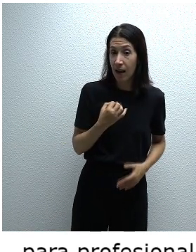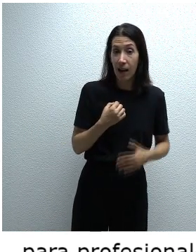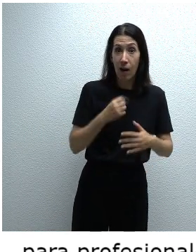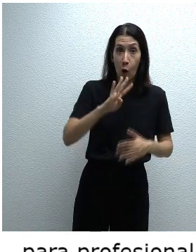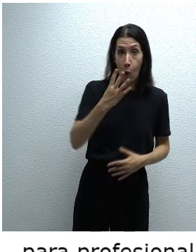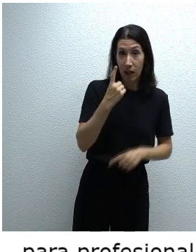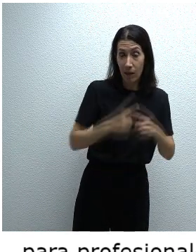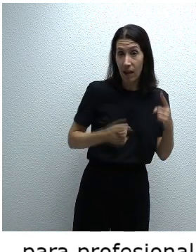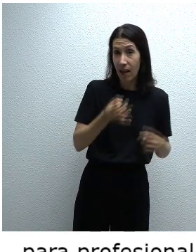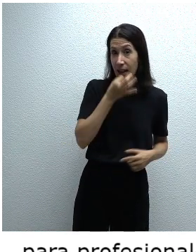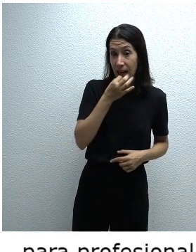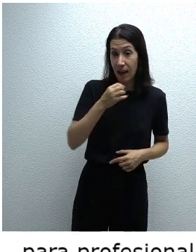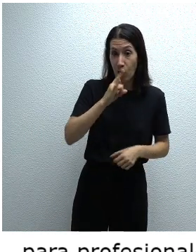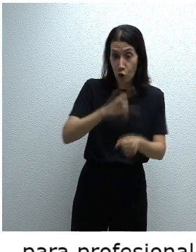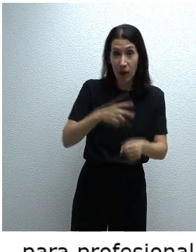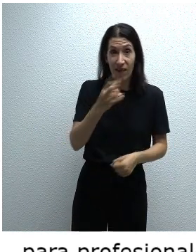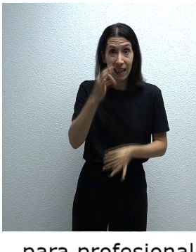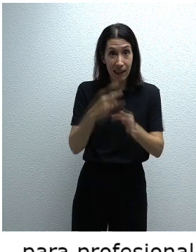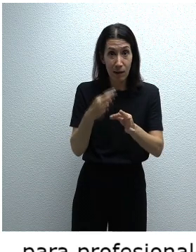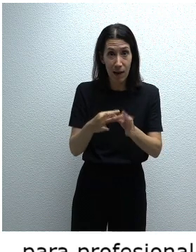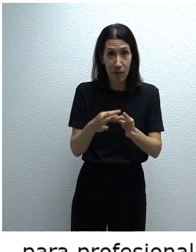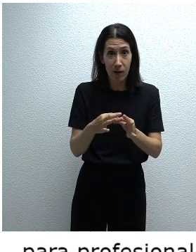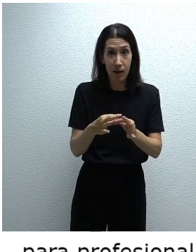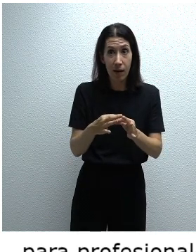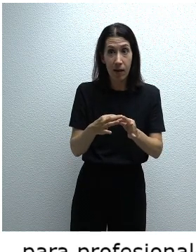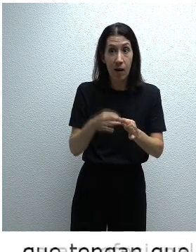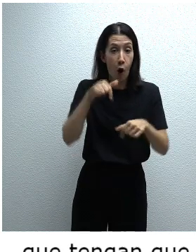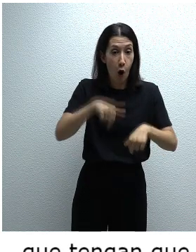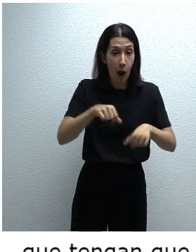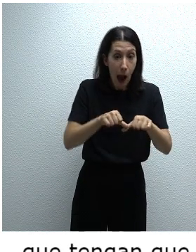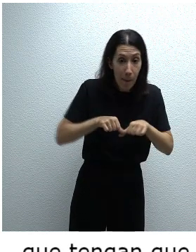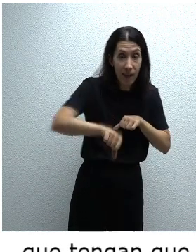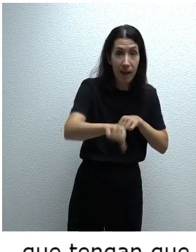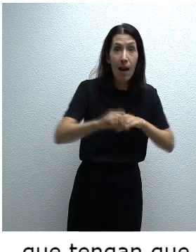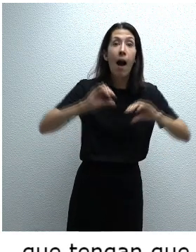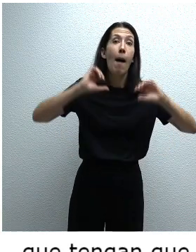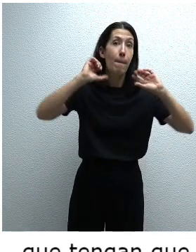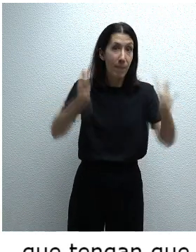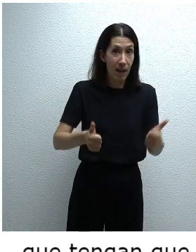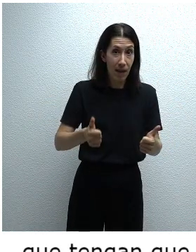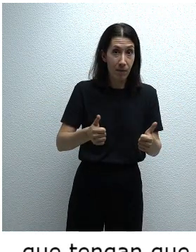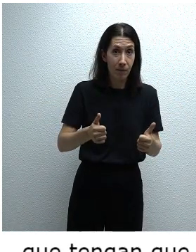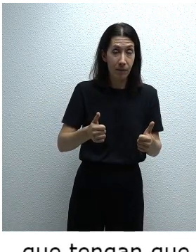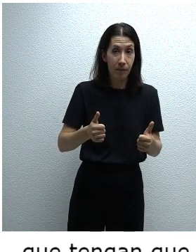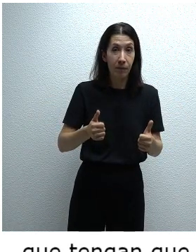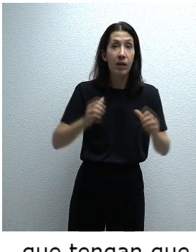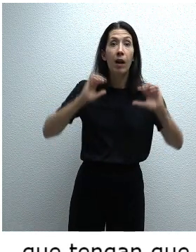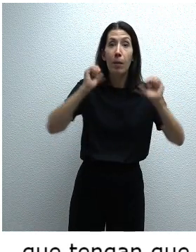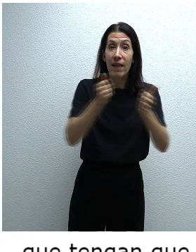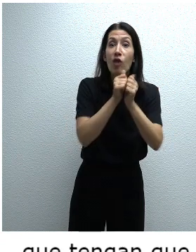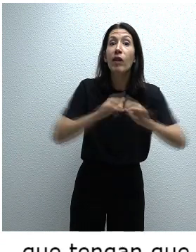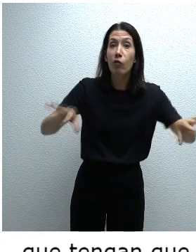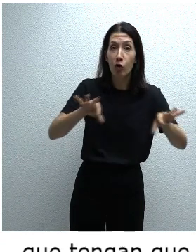16:30, 20 de septiembre, a partir de hoy empezaremos a hacer la difusión